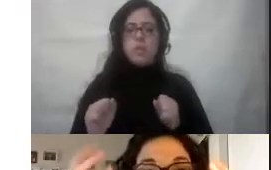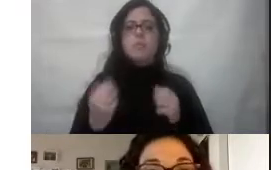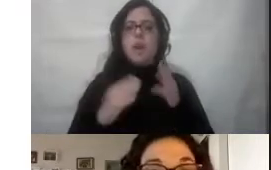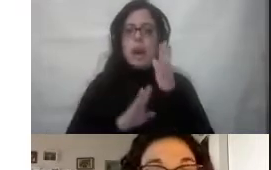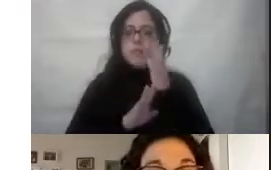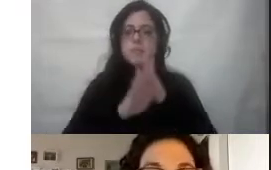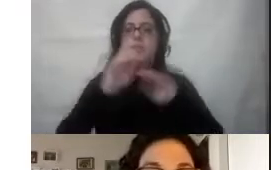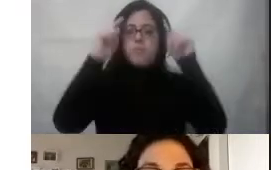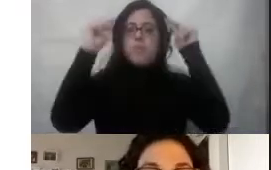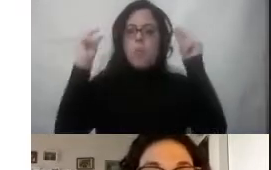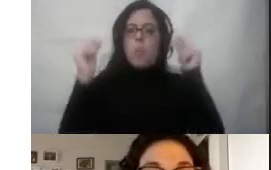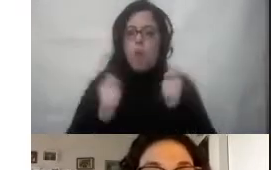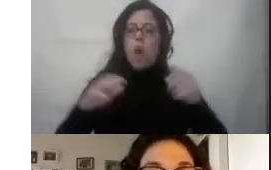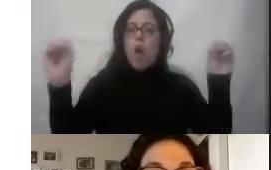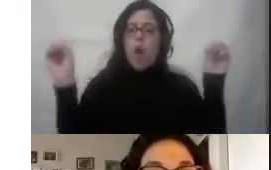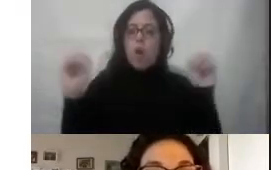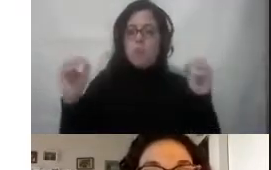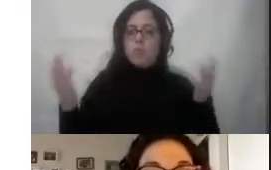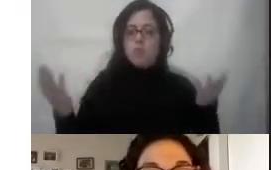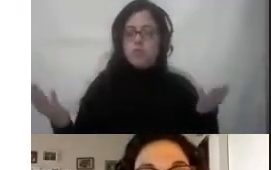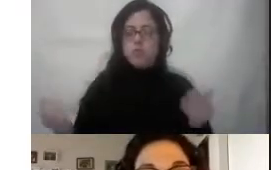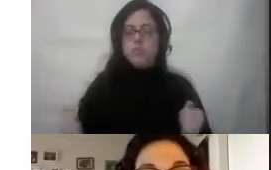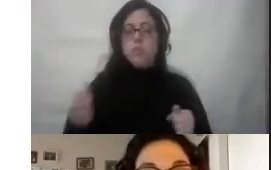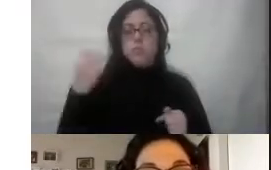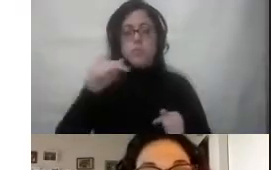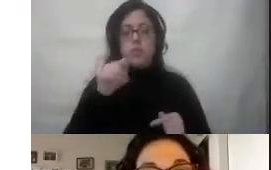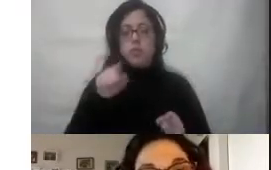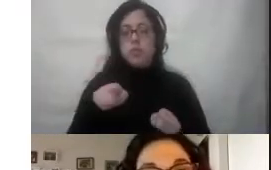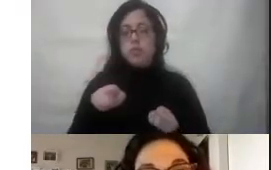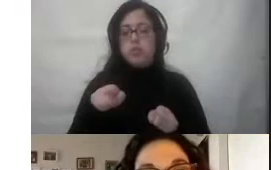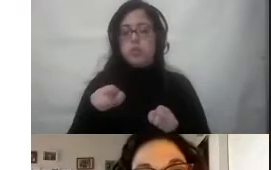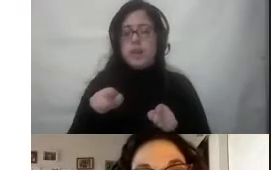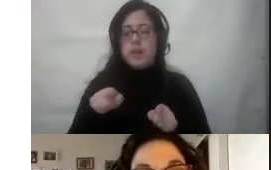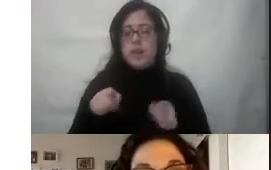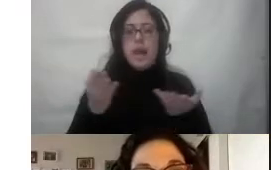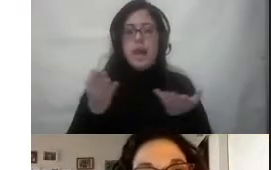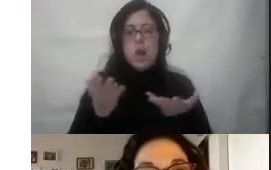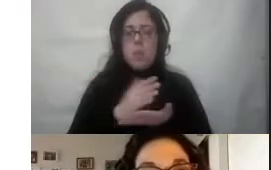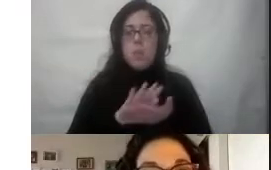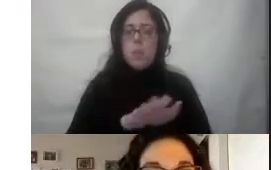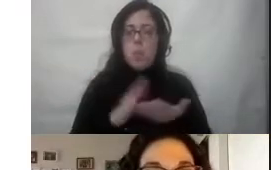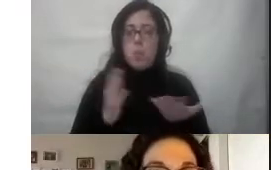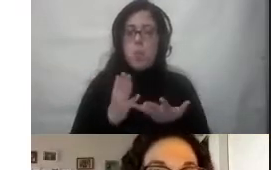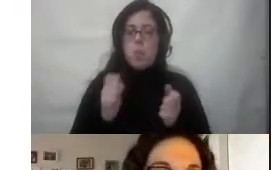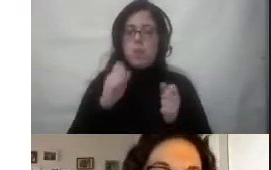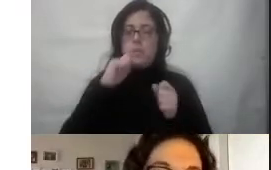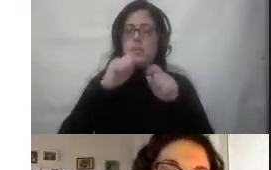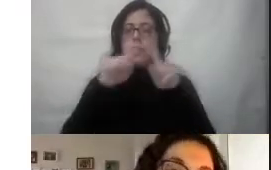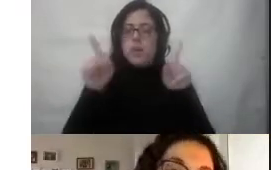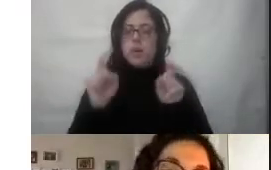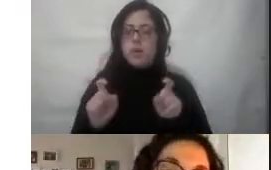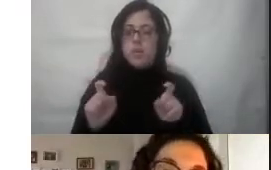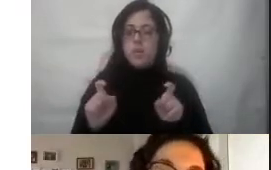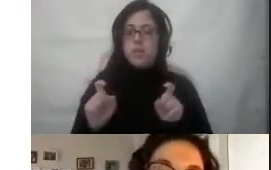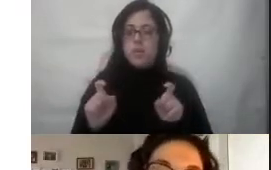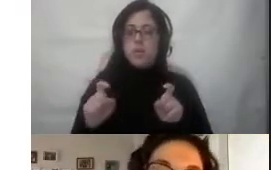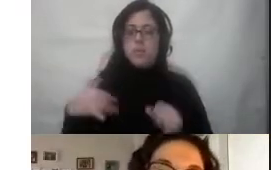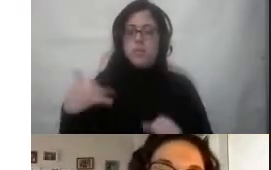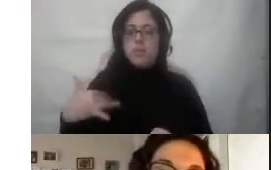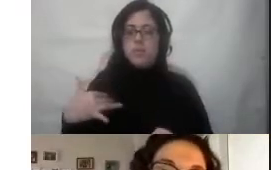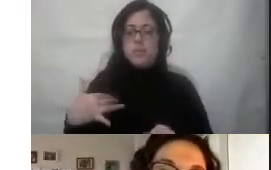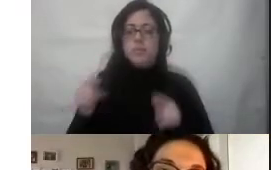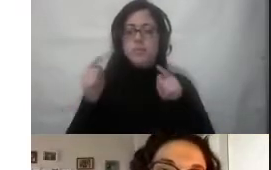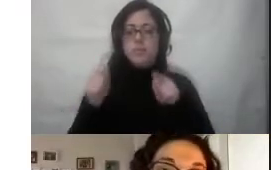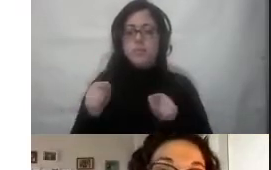esta capacidad crítica? Pero en realidad, el cómo, entonces, es la pregunta del millón. Y desde ahí